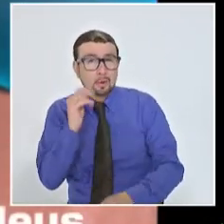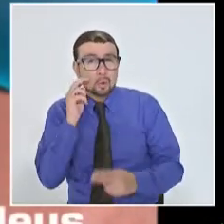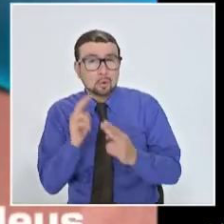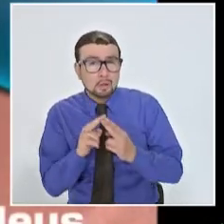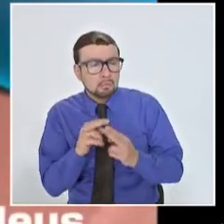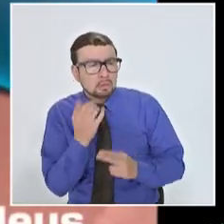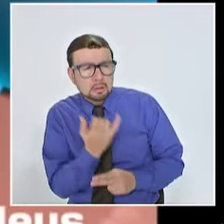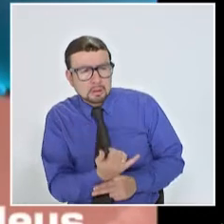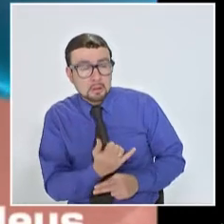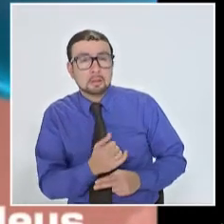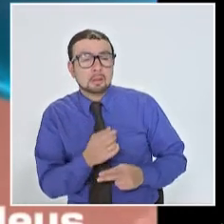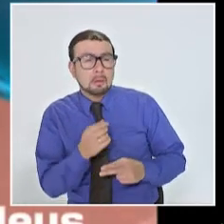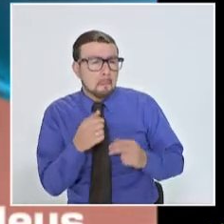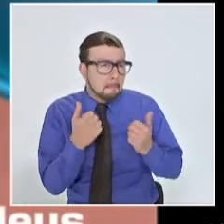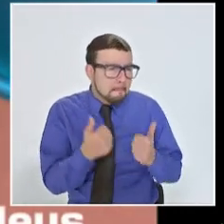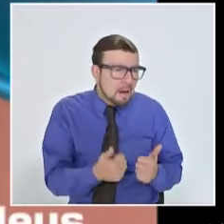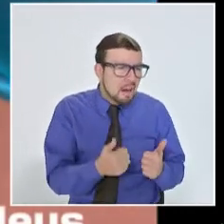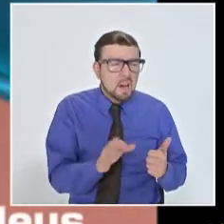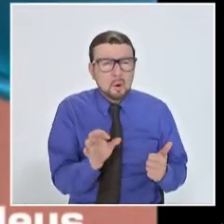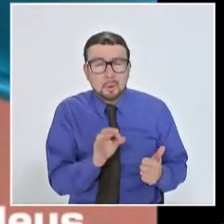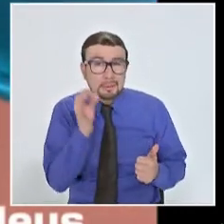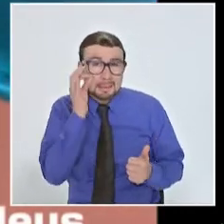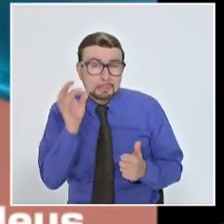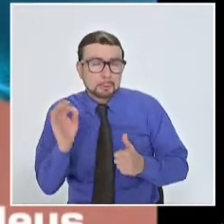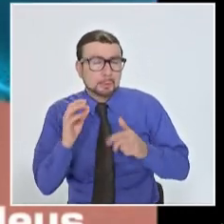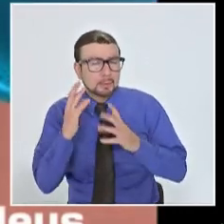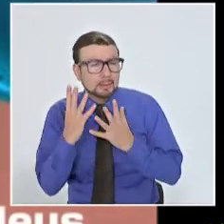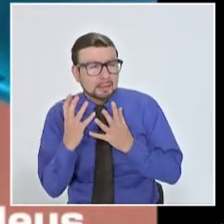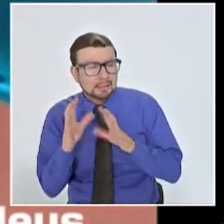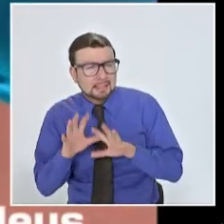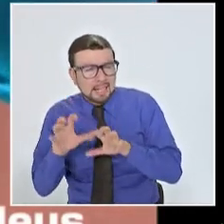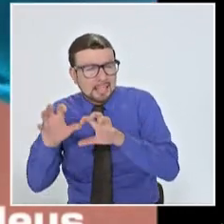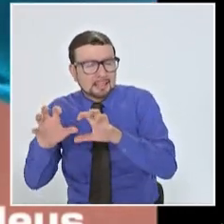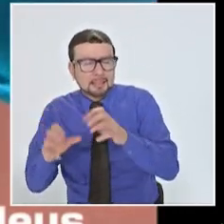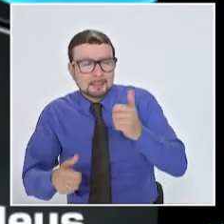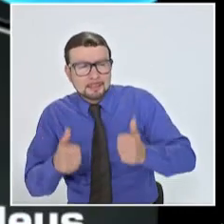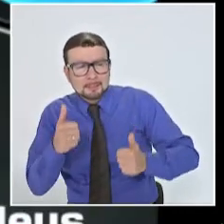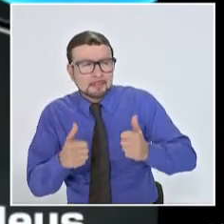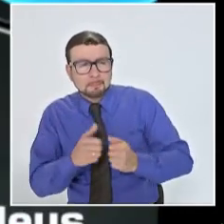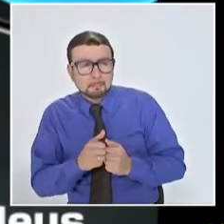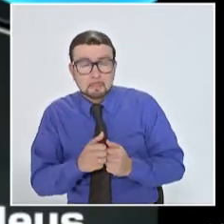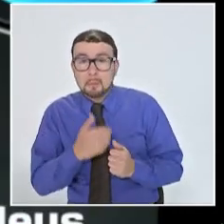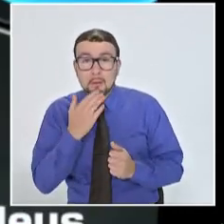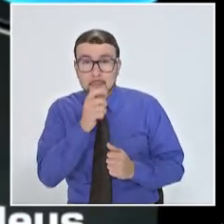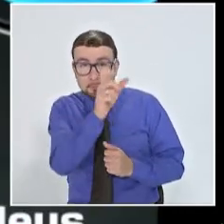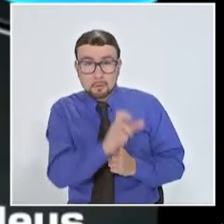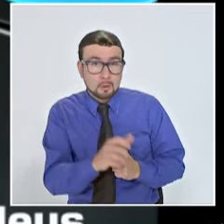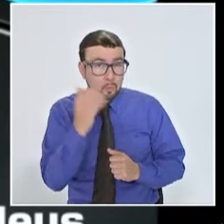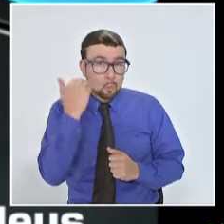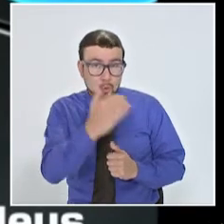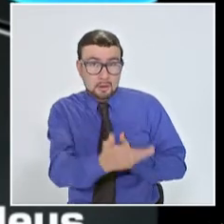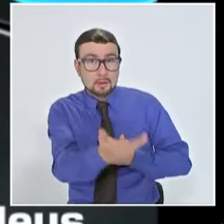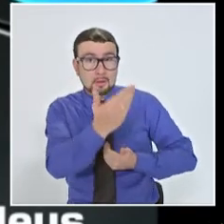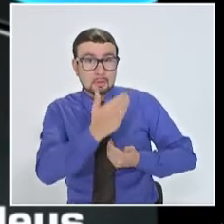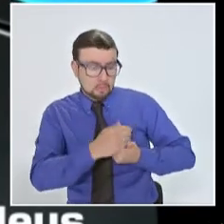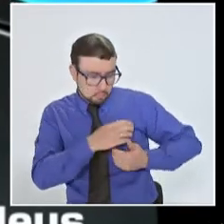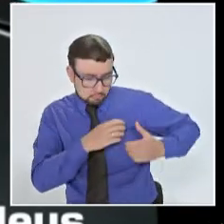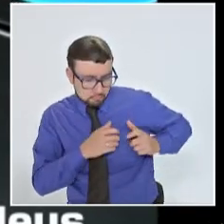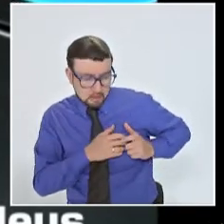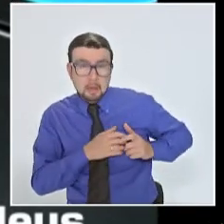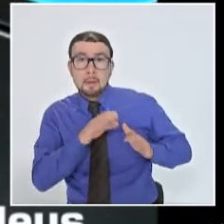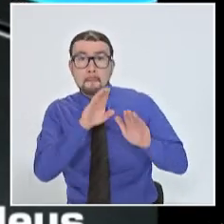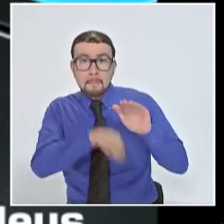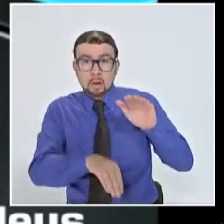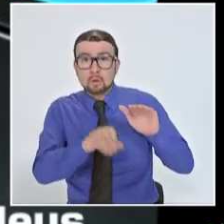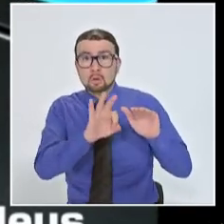masa probablemente es benigna o si esa masa probablemente es maligna. Cuando a mí me llega una paciente con una masa, si tiene menos de 35 años,